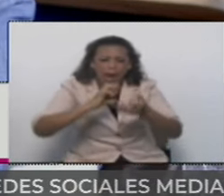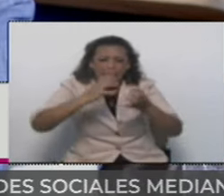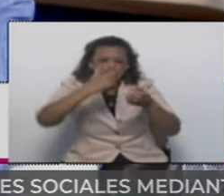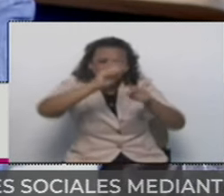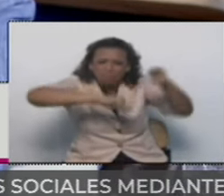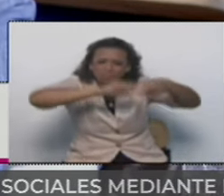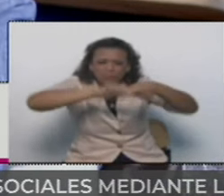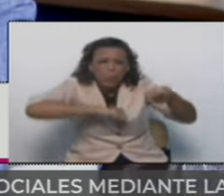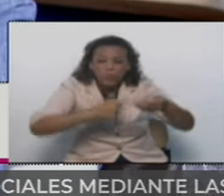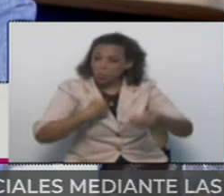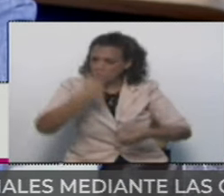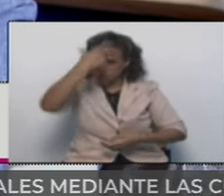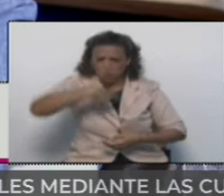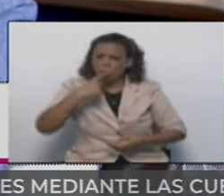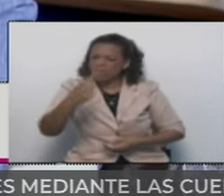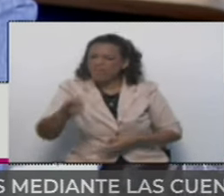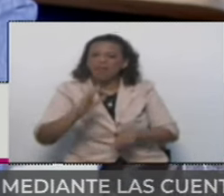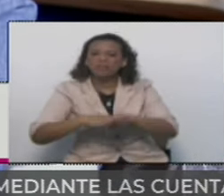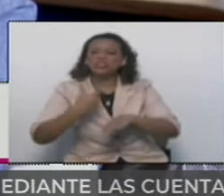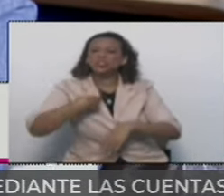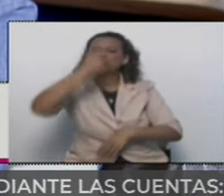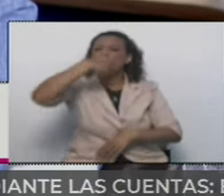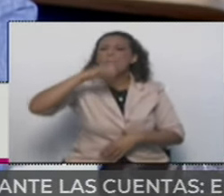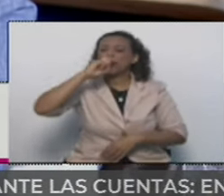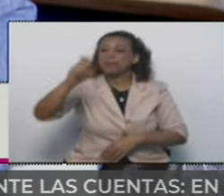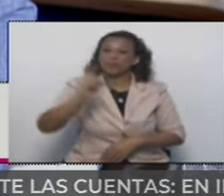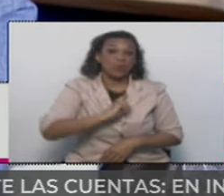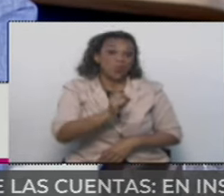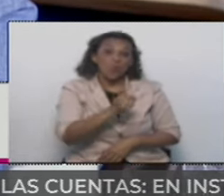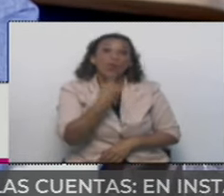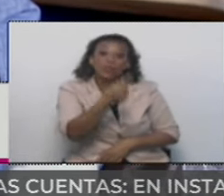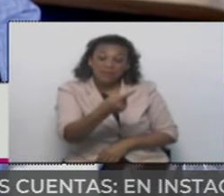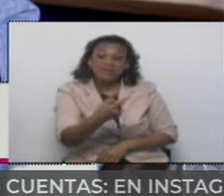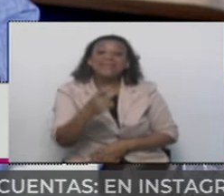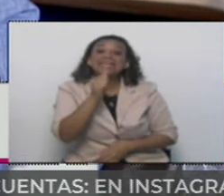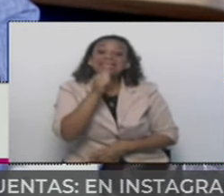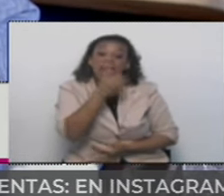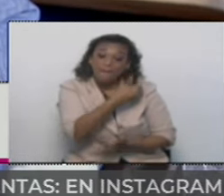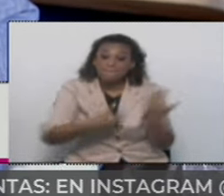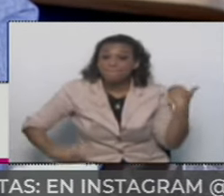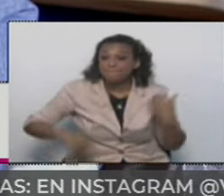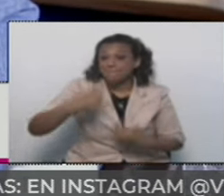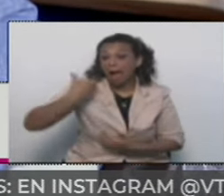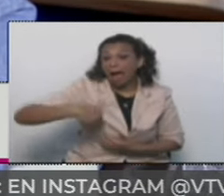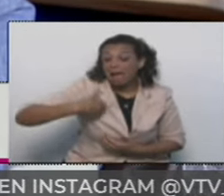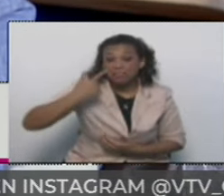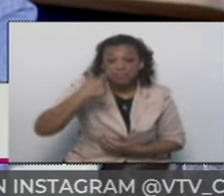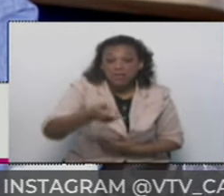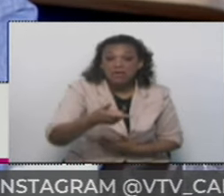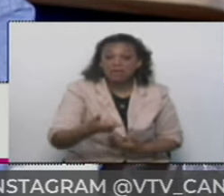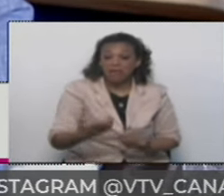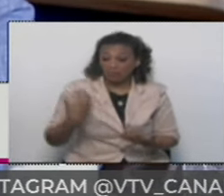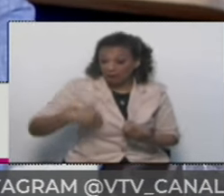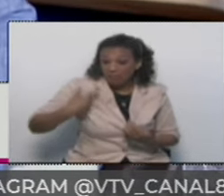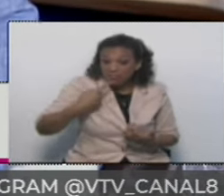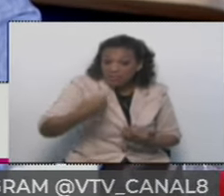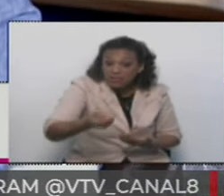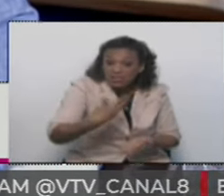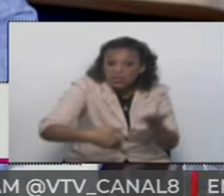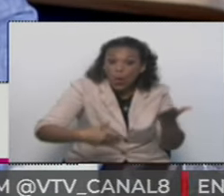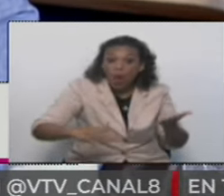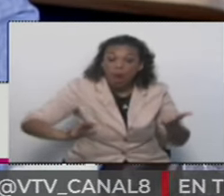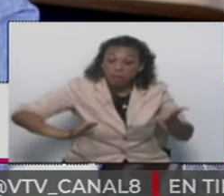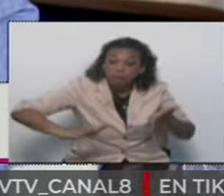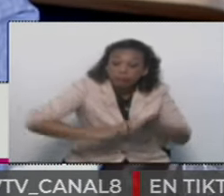No es que lo diga yo, es que lo dice el pueblo argentino y lo dice la realidad. Destrucción primero del Estado